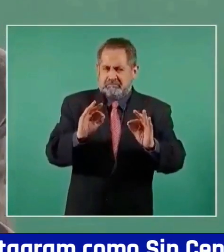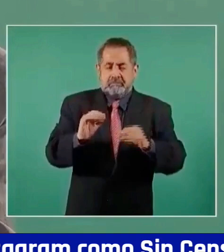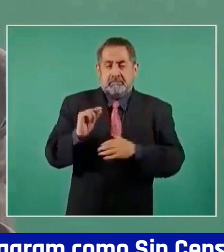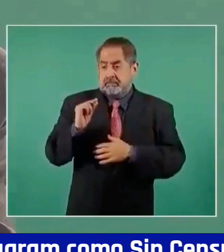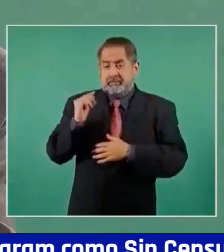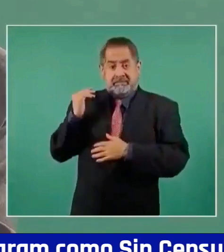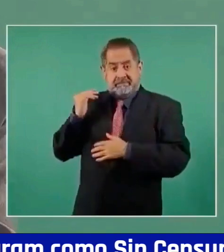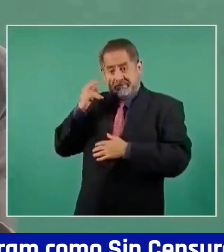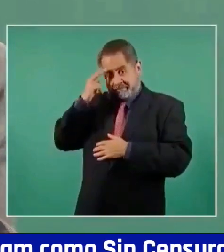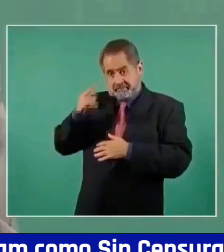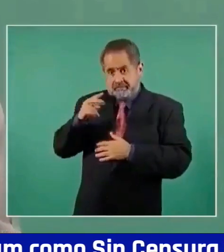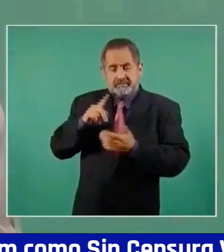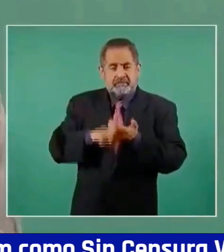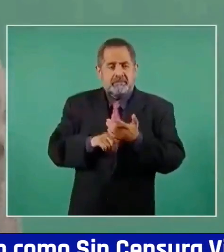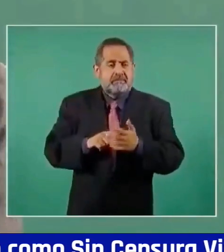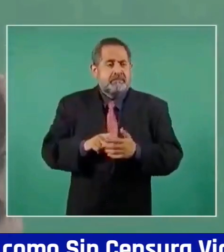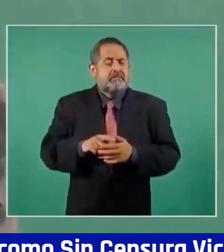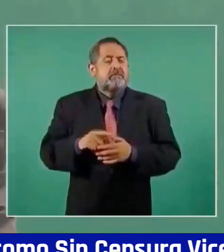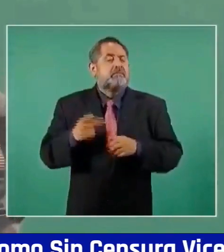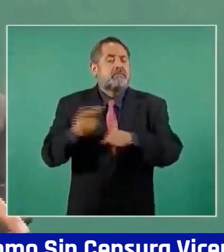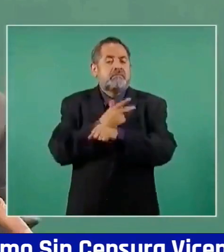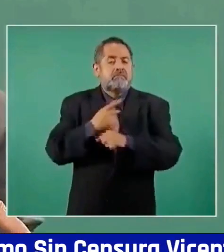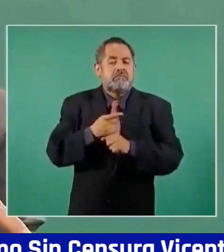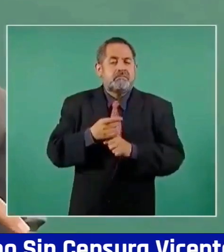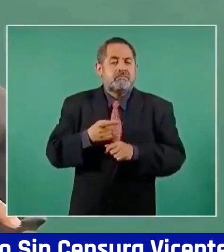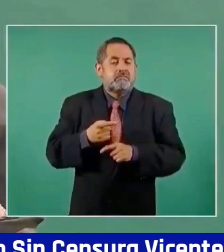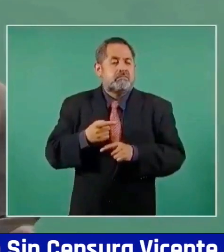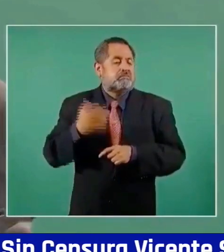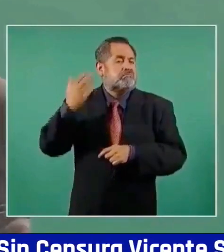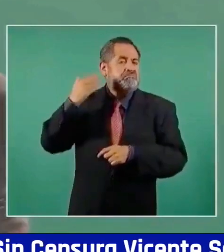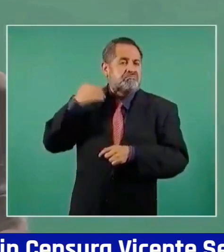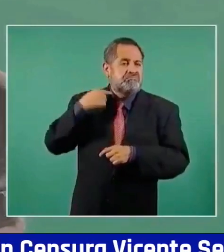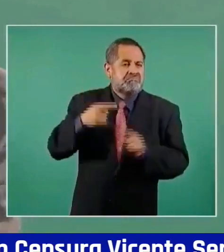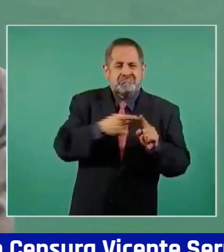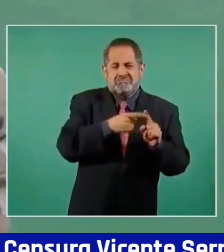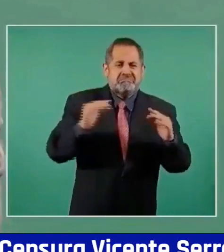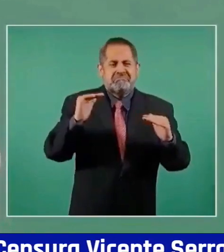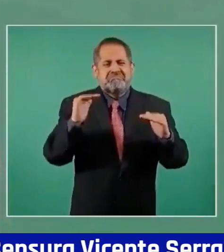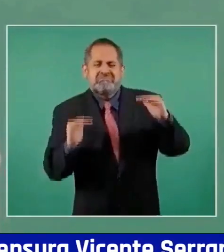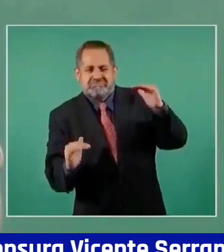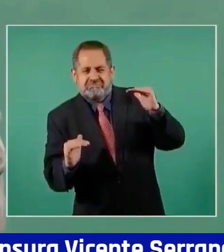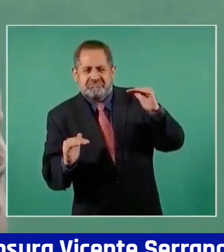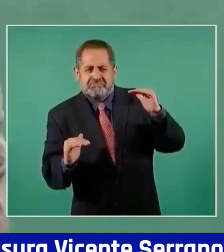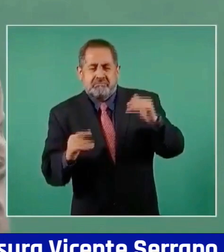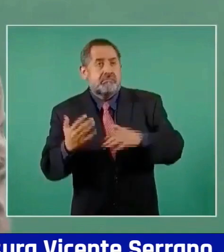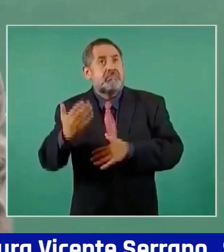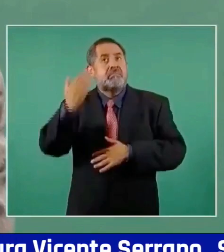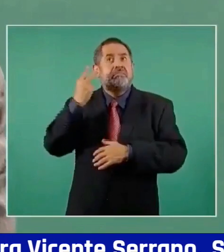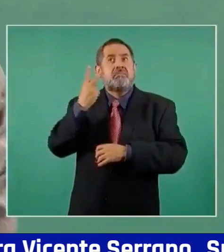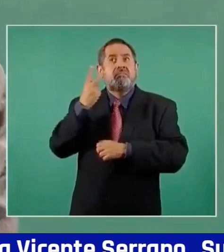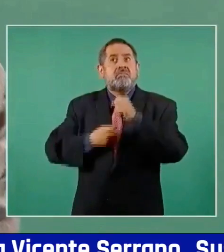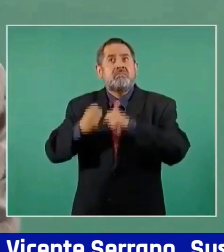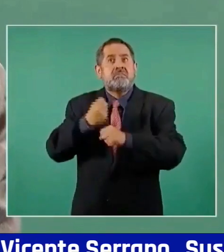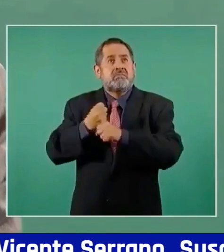se produjo más desigualdad que la que había hace 200